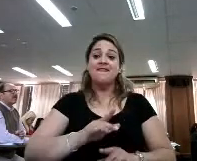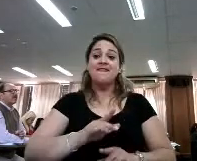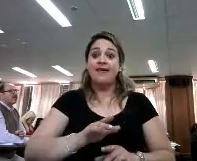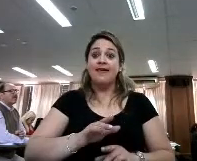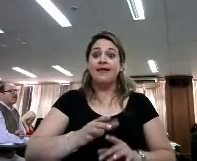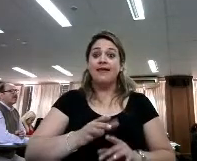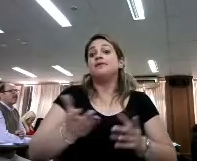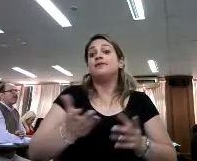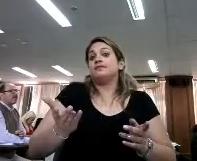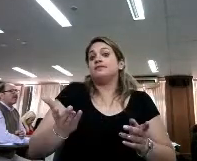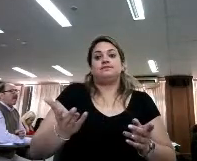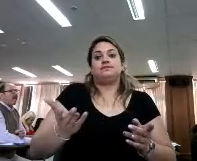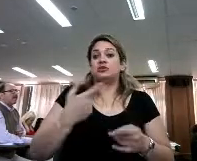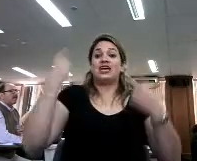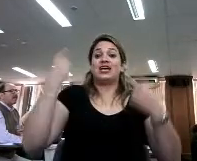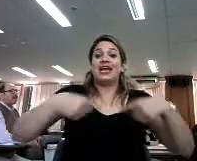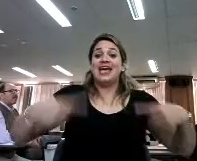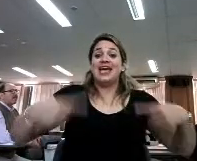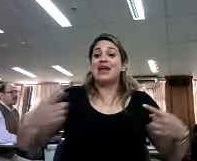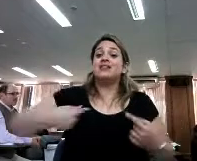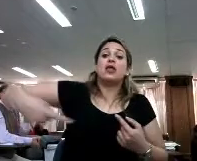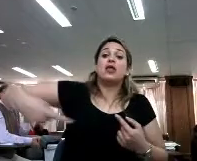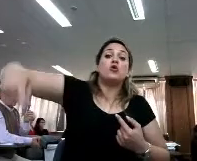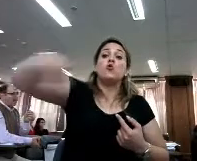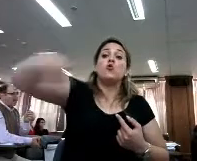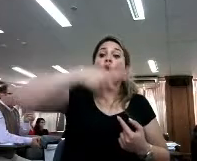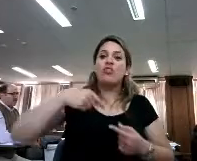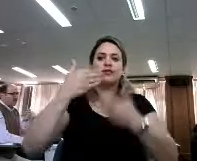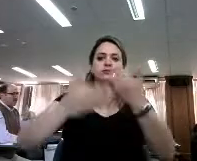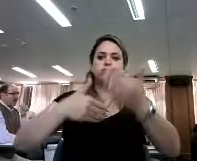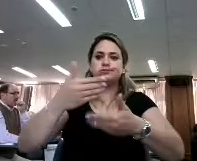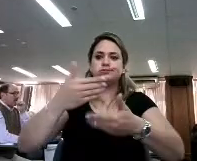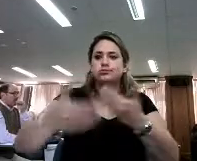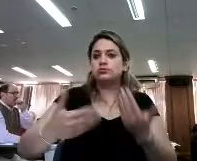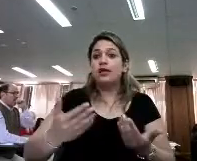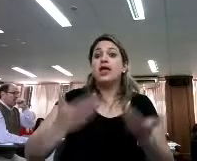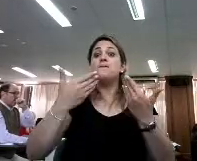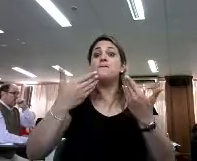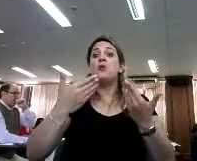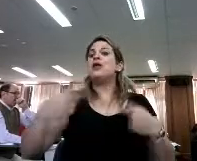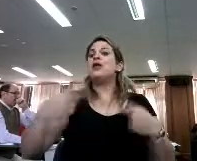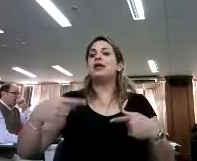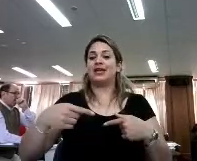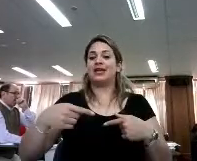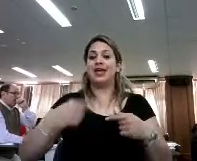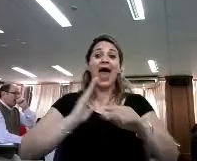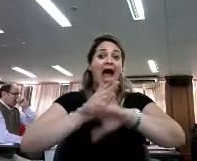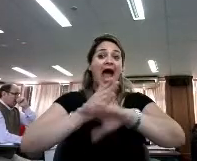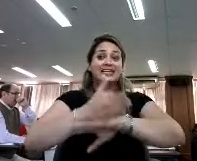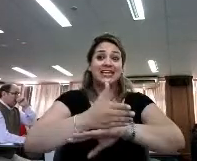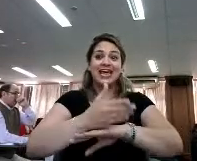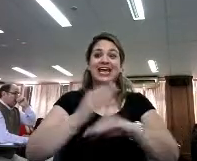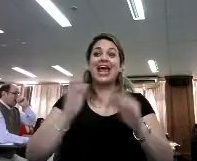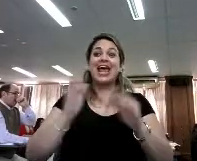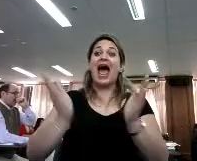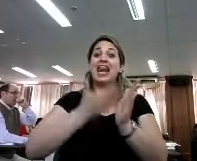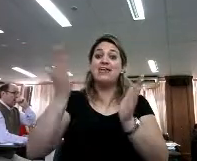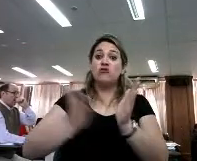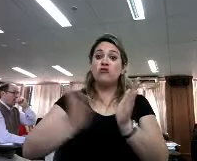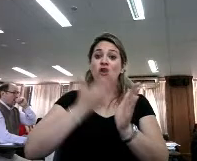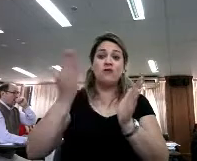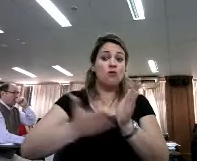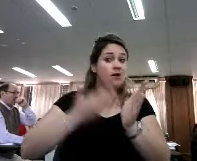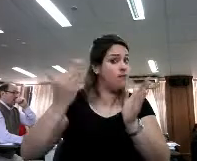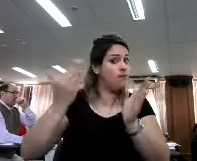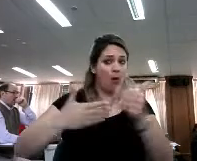Y parte de las herramientas que ustedes desarrollan es poder acceder a más títulos, acceder a más